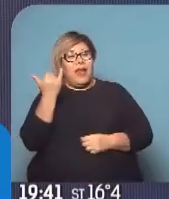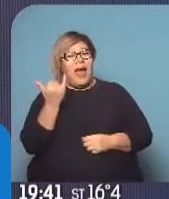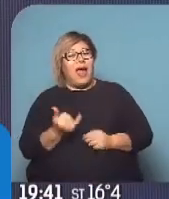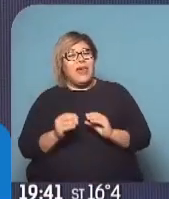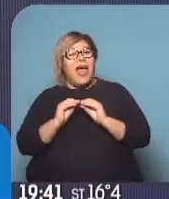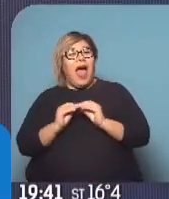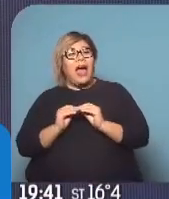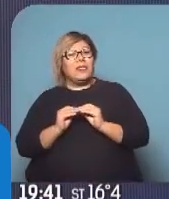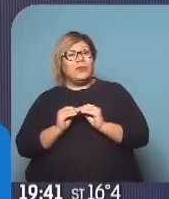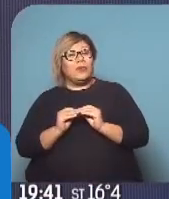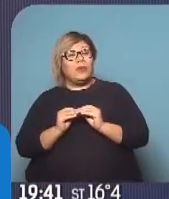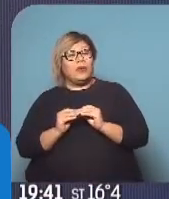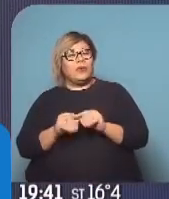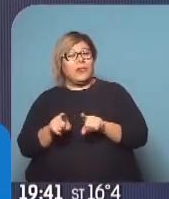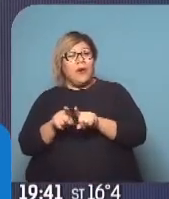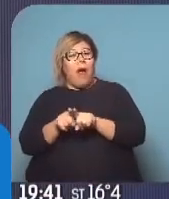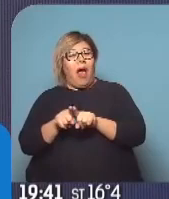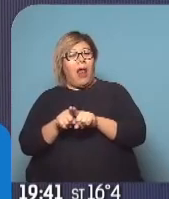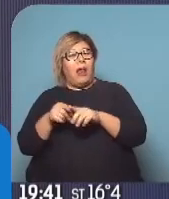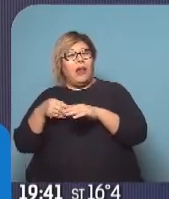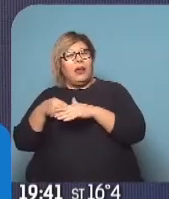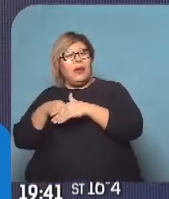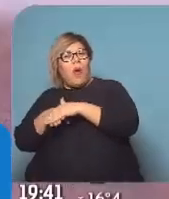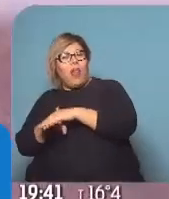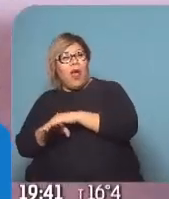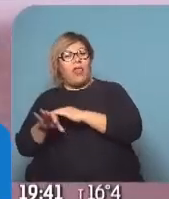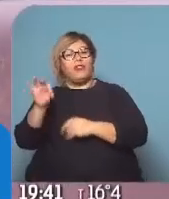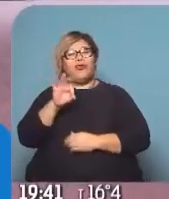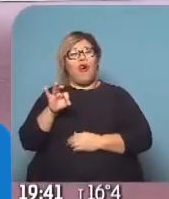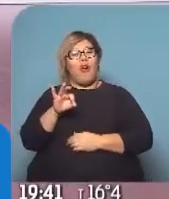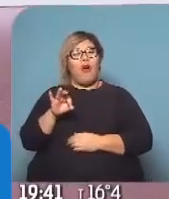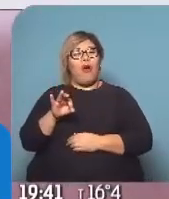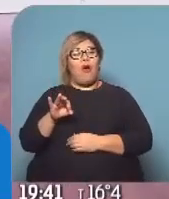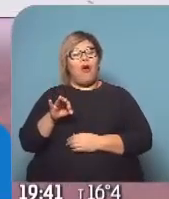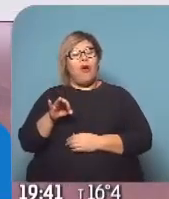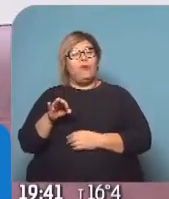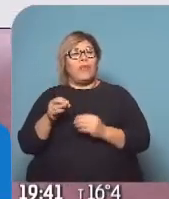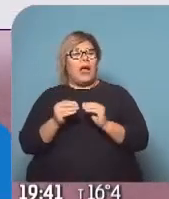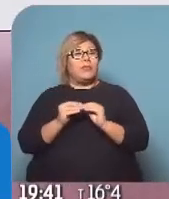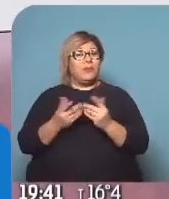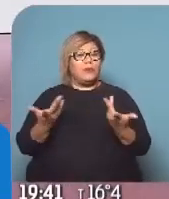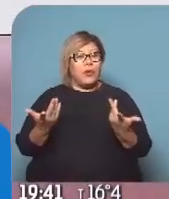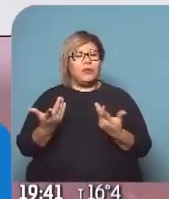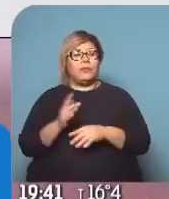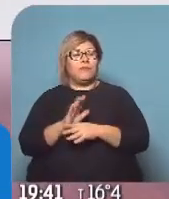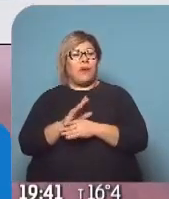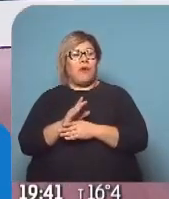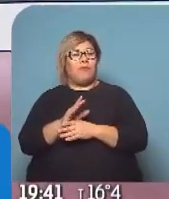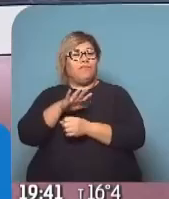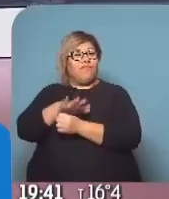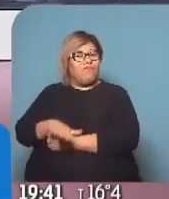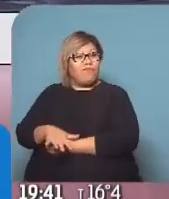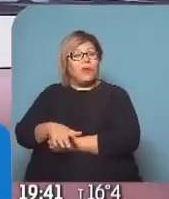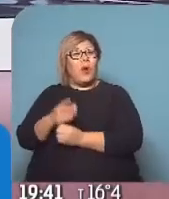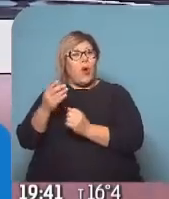no tan no tan justos no tan no tan sanos y claros y eso se va a ir develando en los capítulos